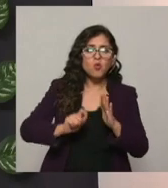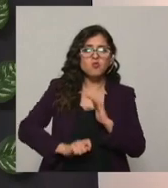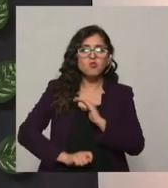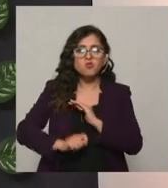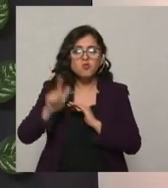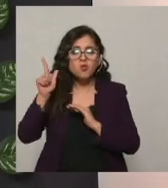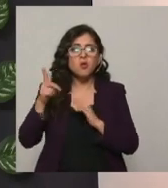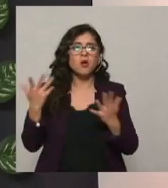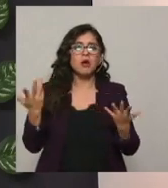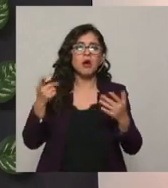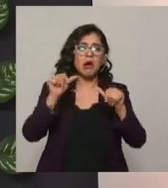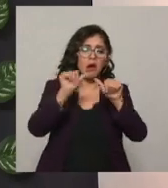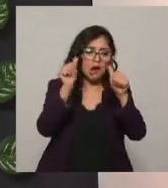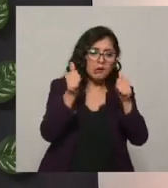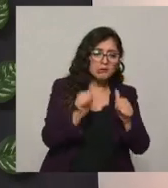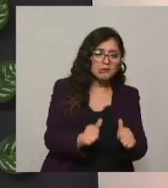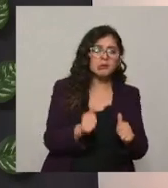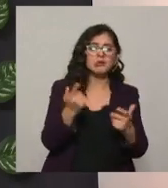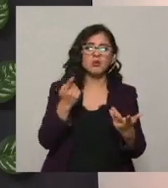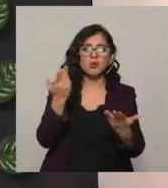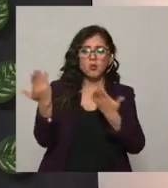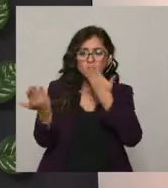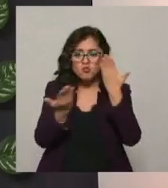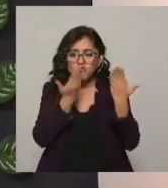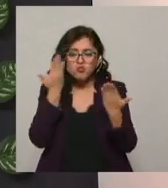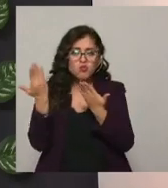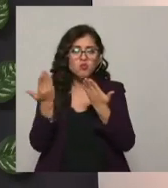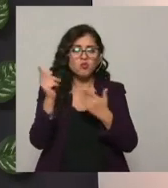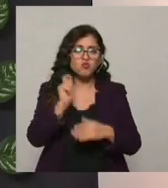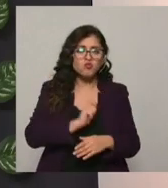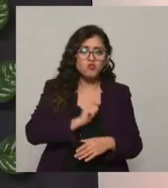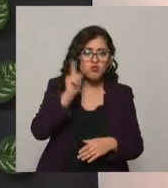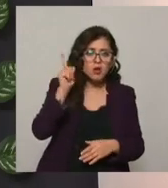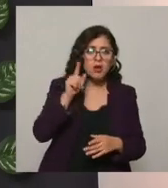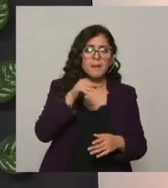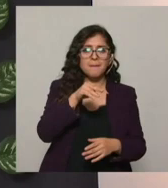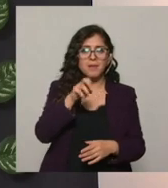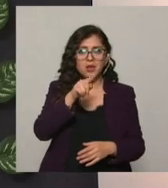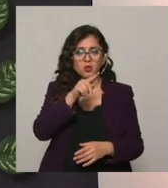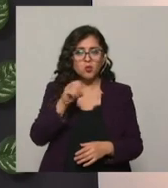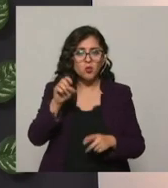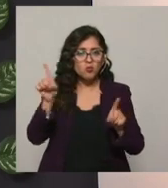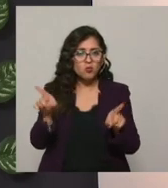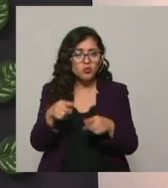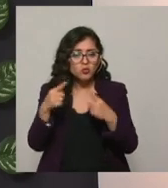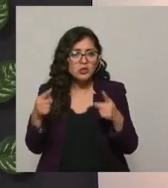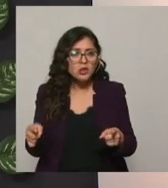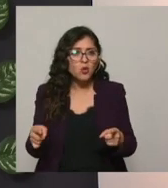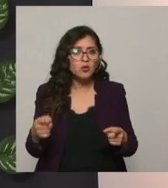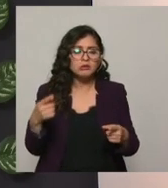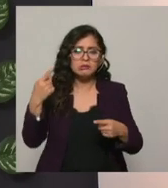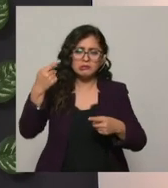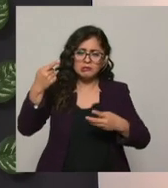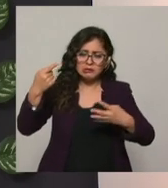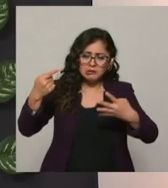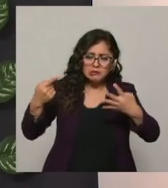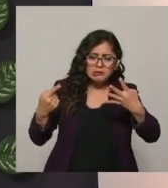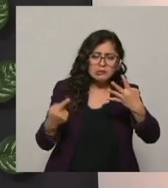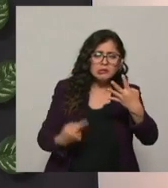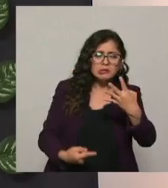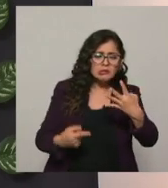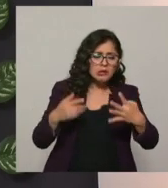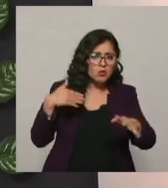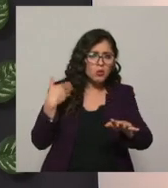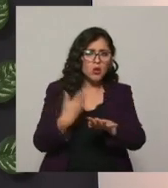el ámbito artístico, el ámbito académico, había Me Too músicos, había, ¿no? Y a mí